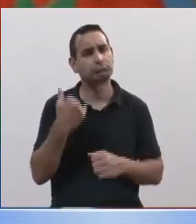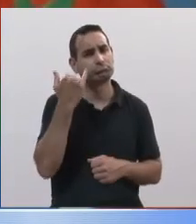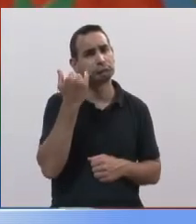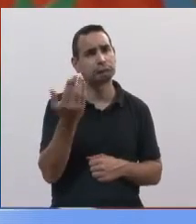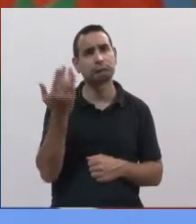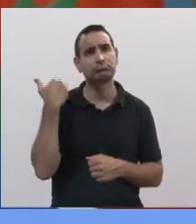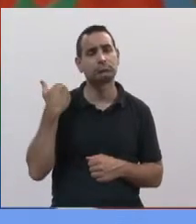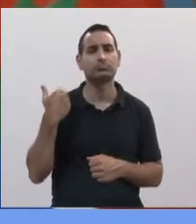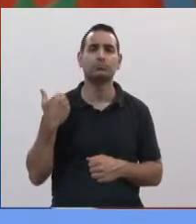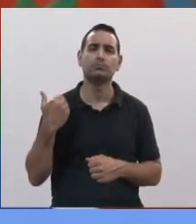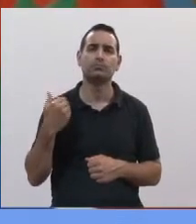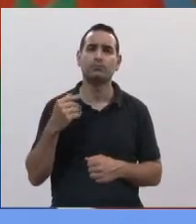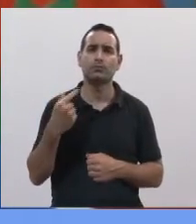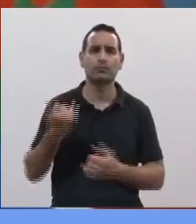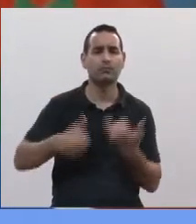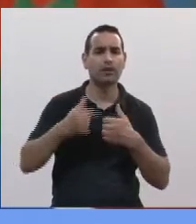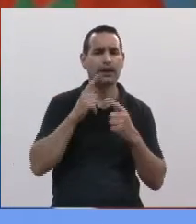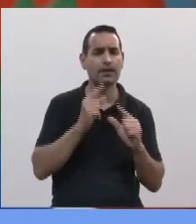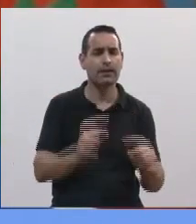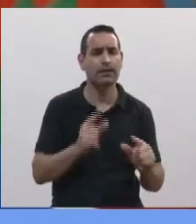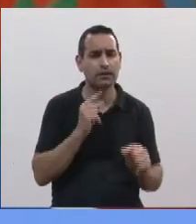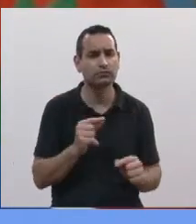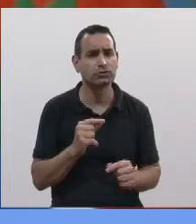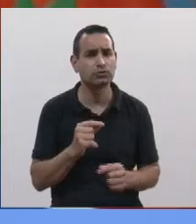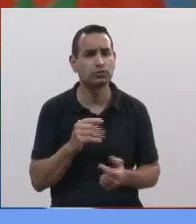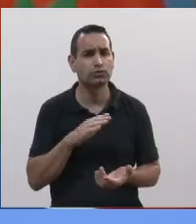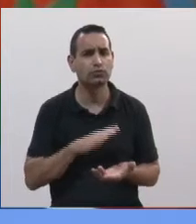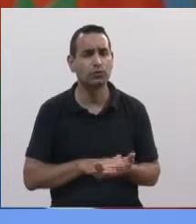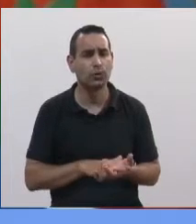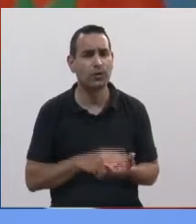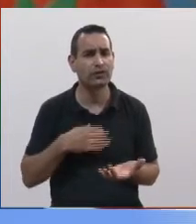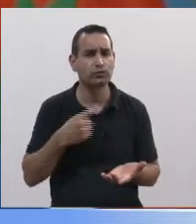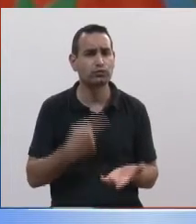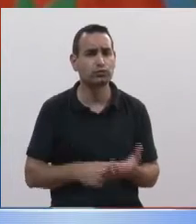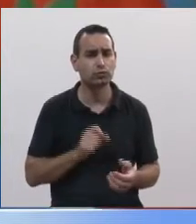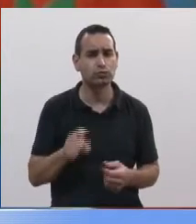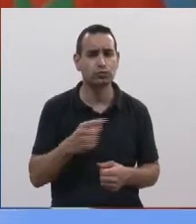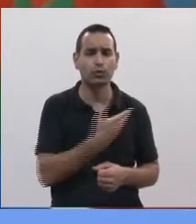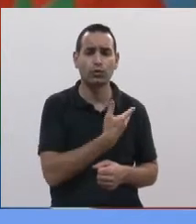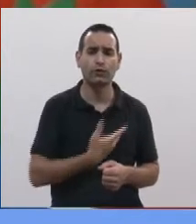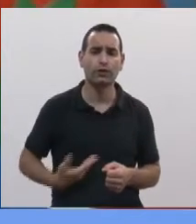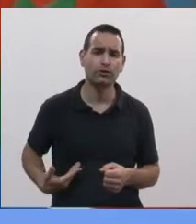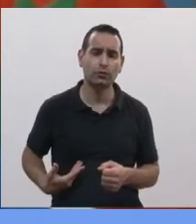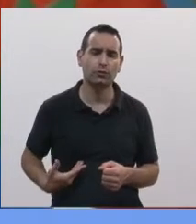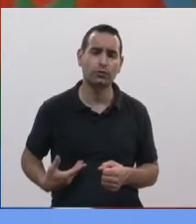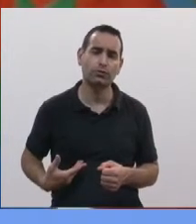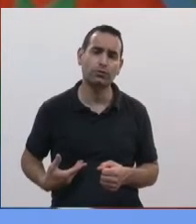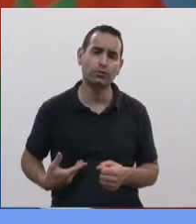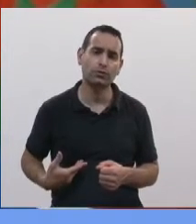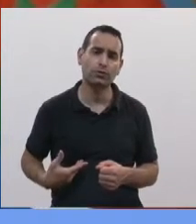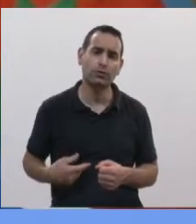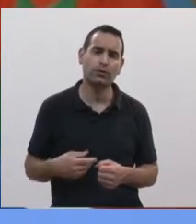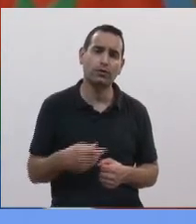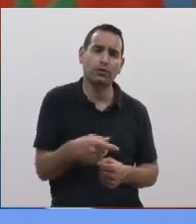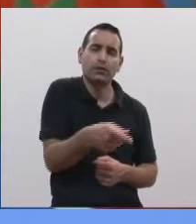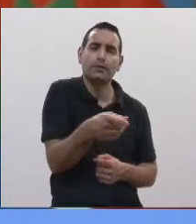recibido quejas respecto de la decisión del gobierno de grabar a